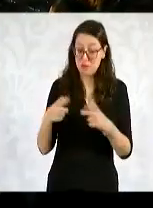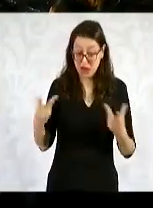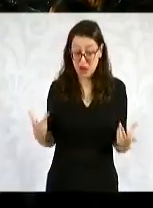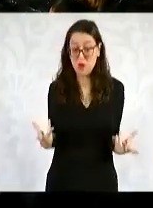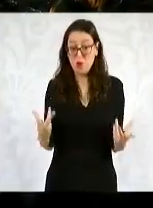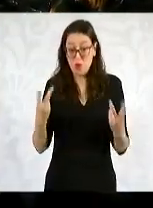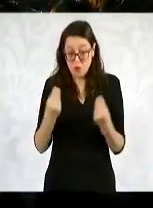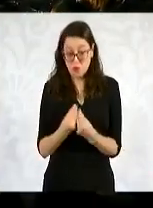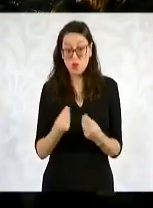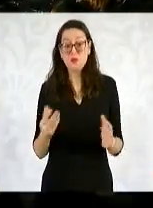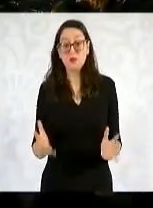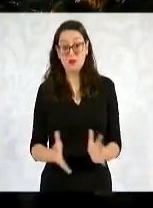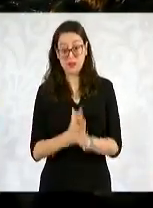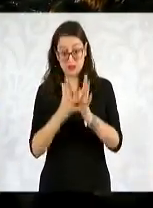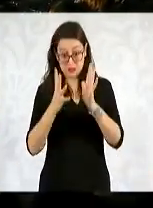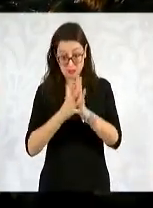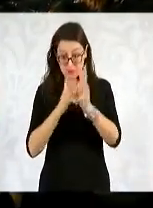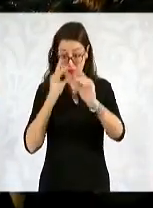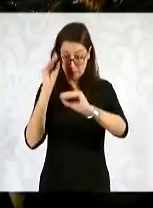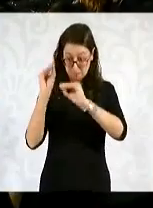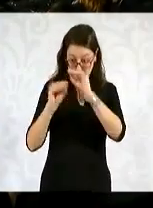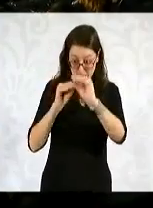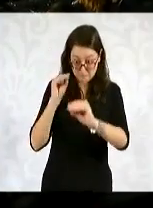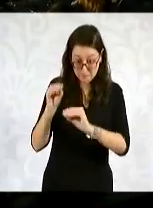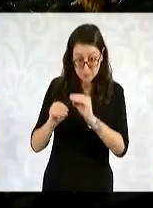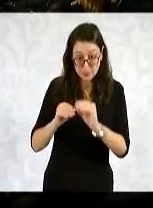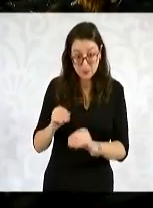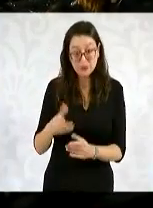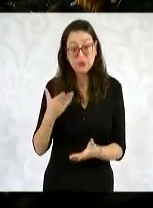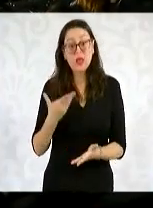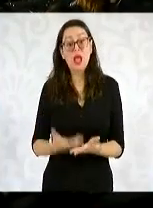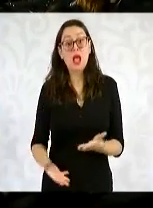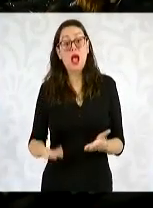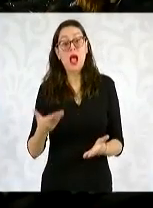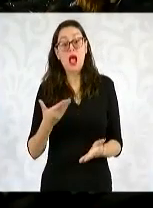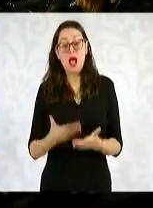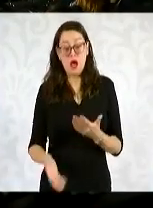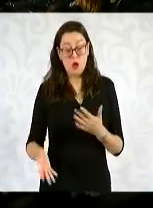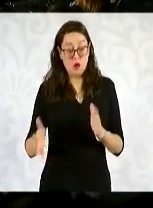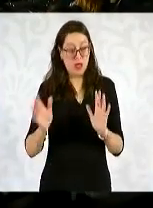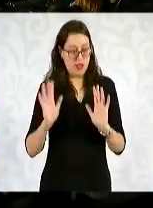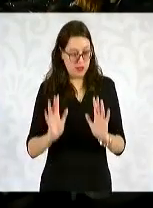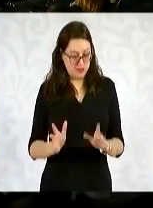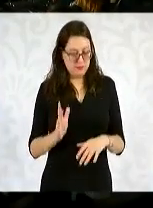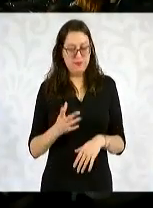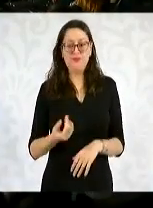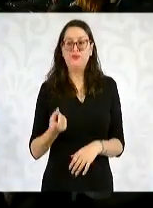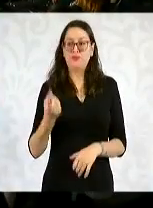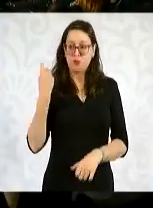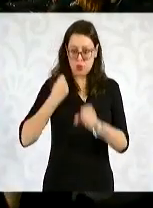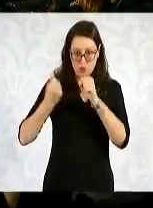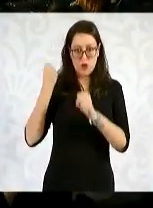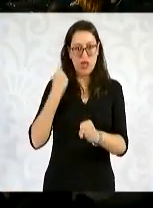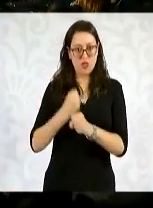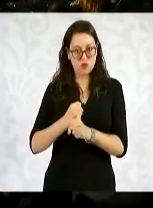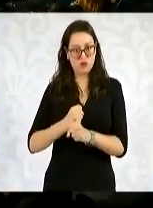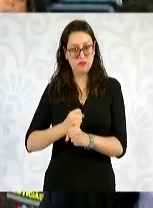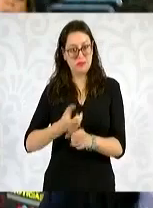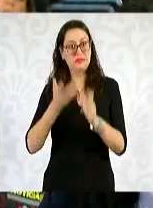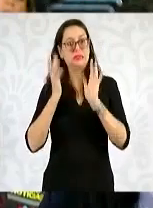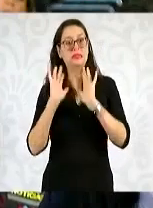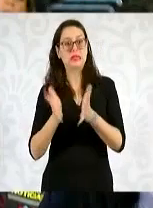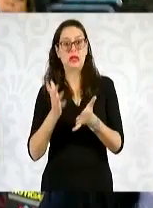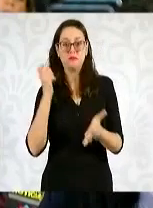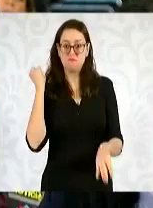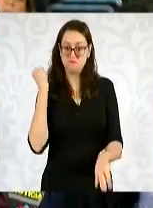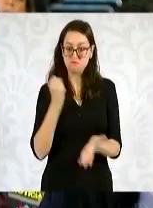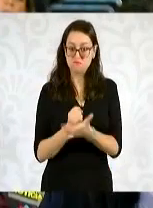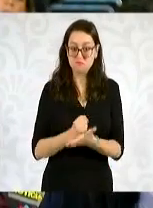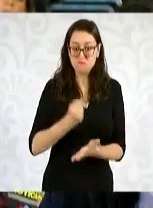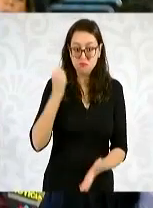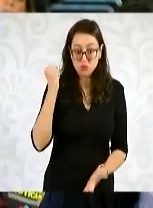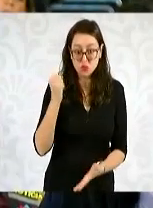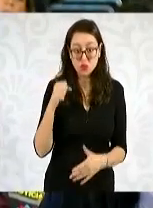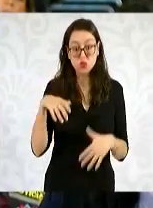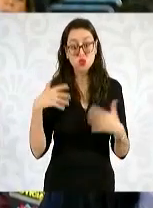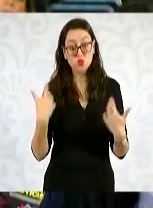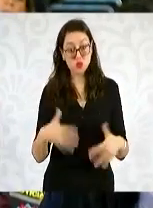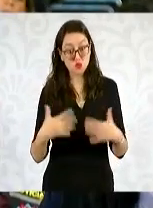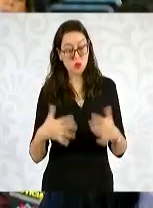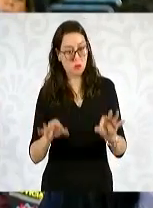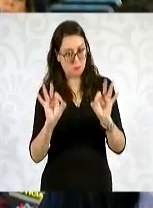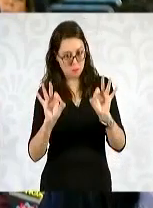Hoy, finalmente, el 16 de octubre del año pasado, se consigue el decreto. Entonces eso es un muy buen punto, pero